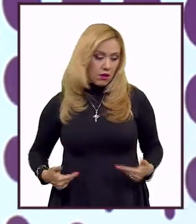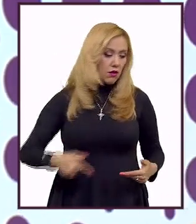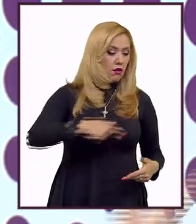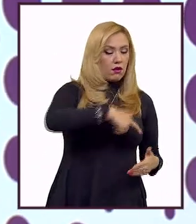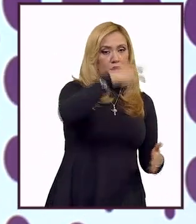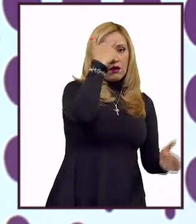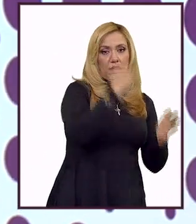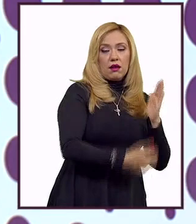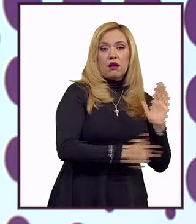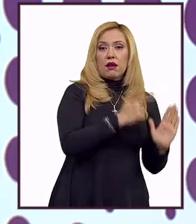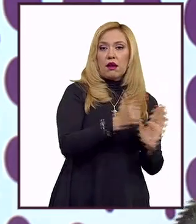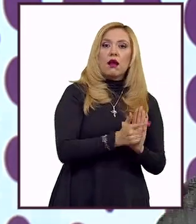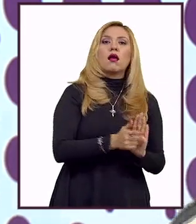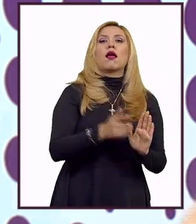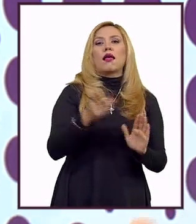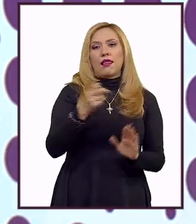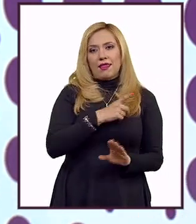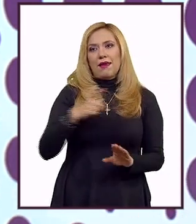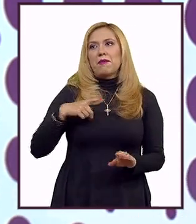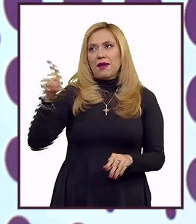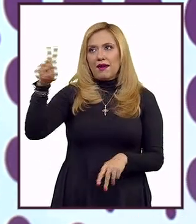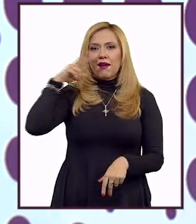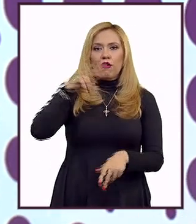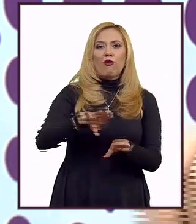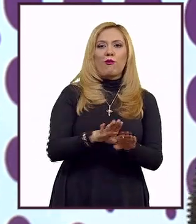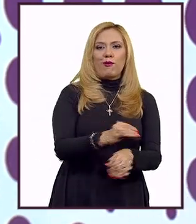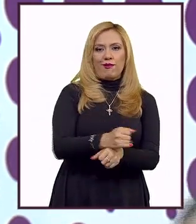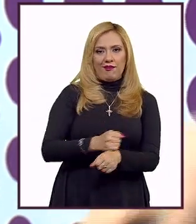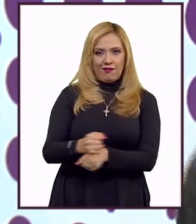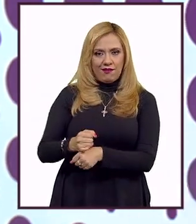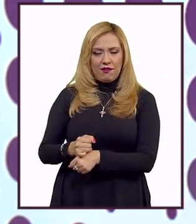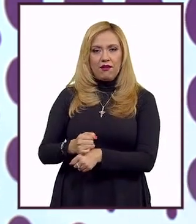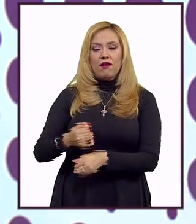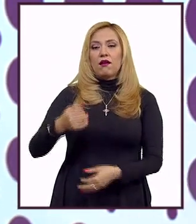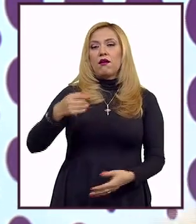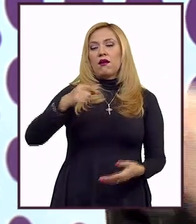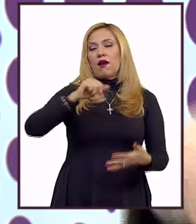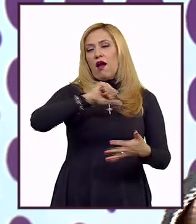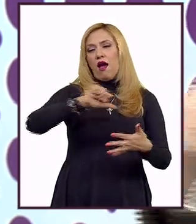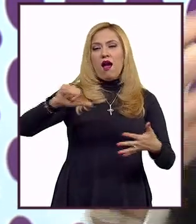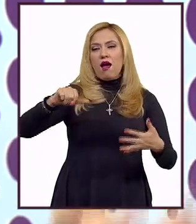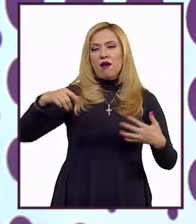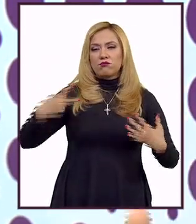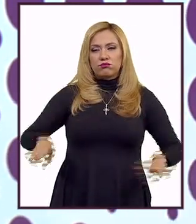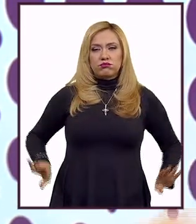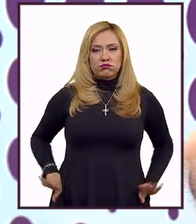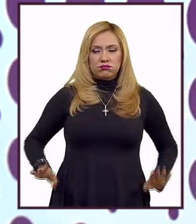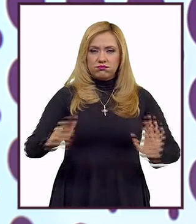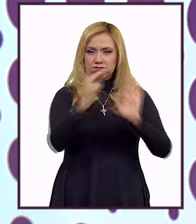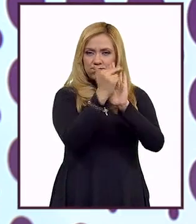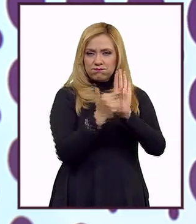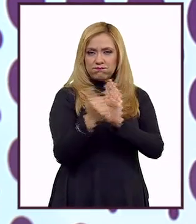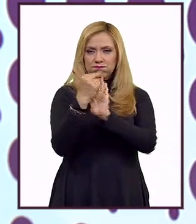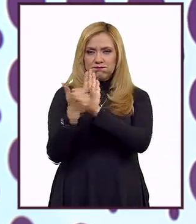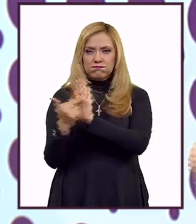un impacto en la forma de investigar. La Corte ha dicho que en el marco del procedimiento se tiene que investigar la tortura